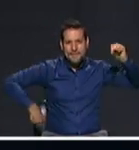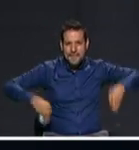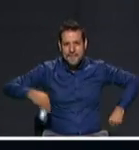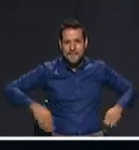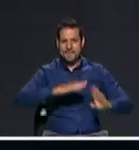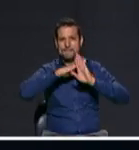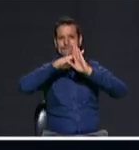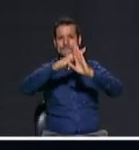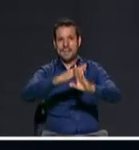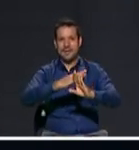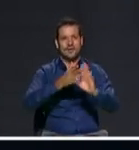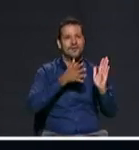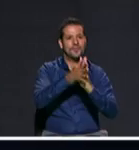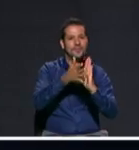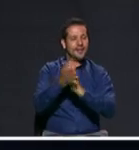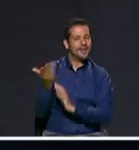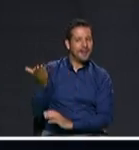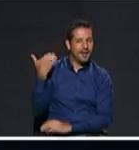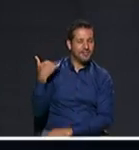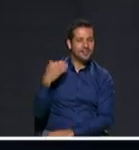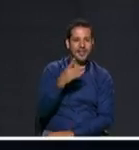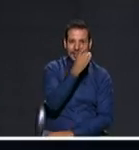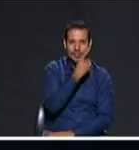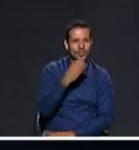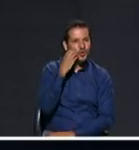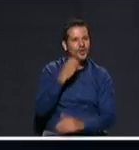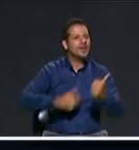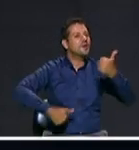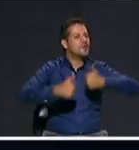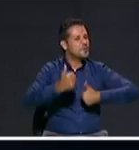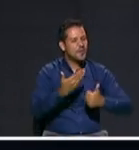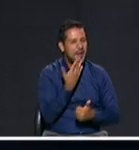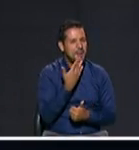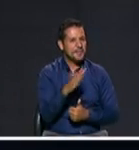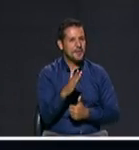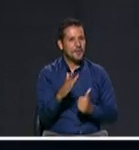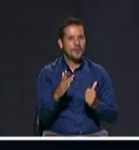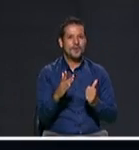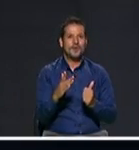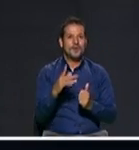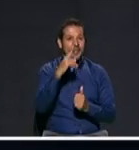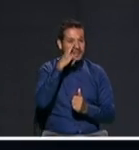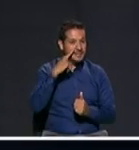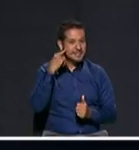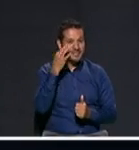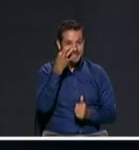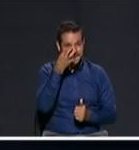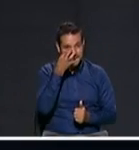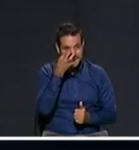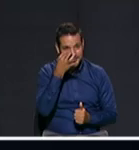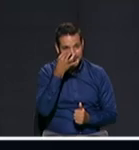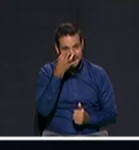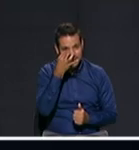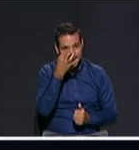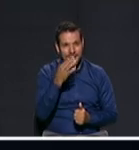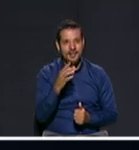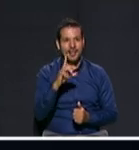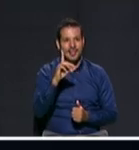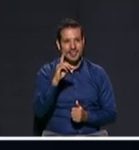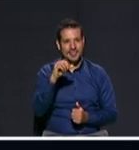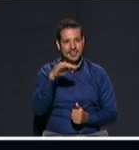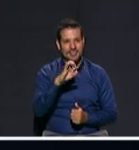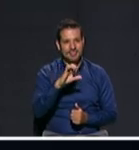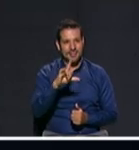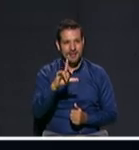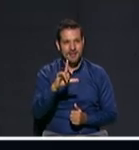alguna vez lo que preguntado sobre quién era el mejor funcionario del gobierno santos porque dice parte de ese gobierno dijo daniel quintero impulsa